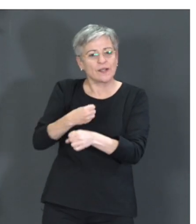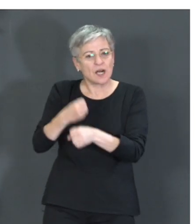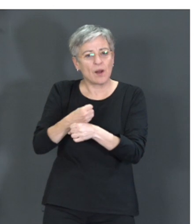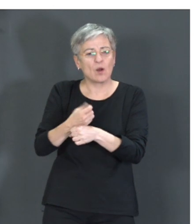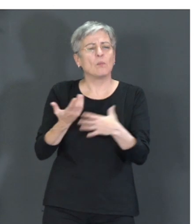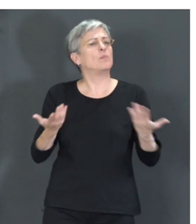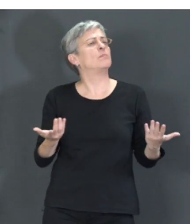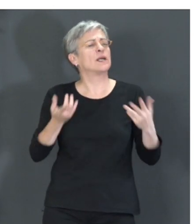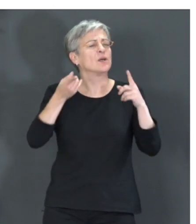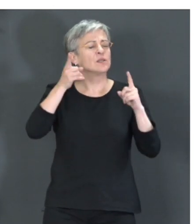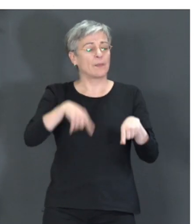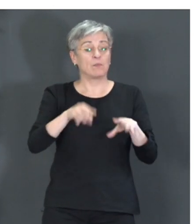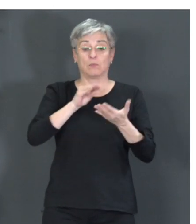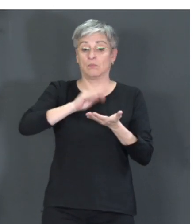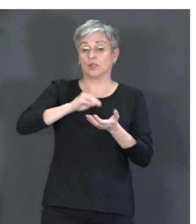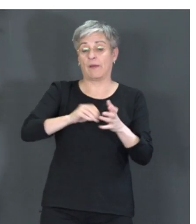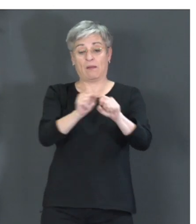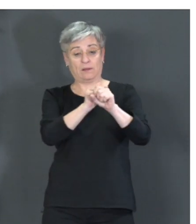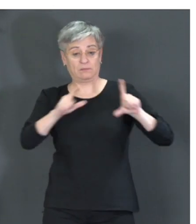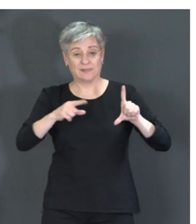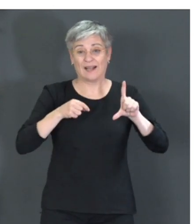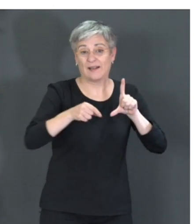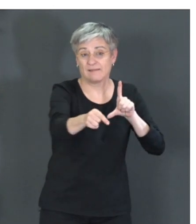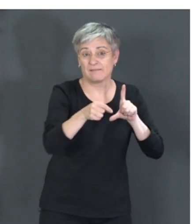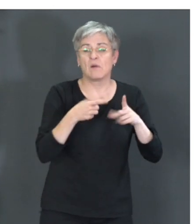es verdad que hoy en día que todo lo hacemos a través de pantallas